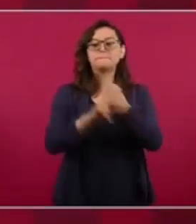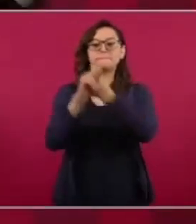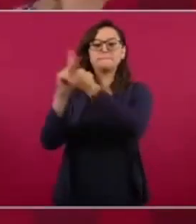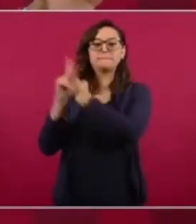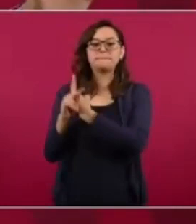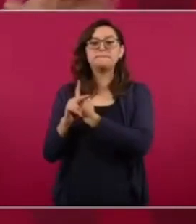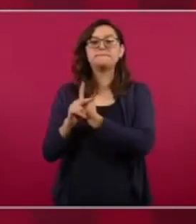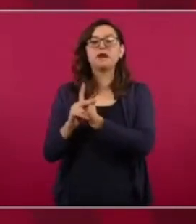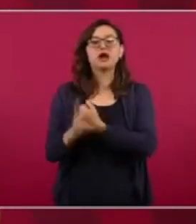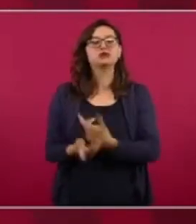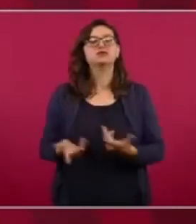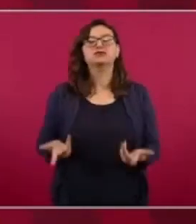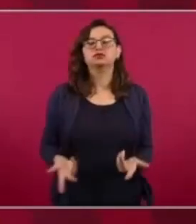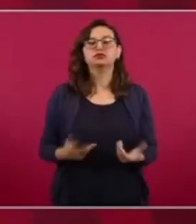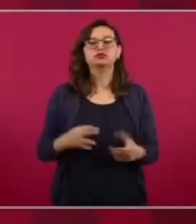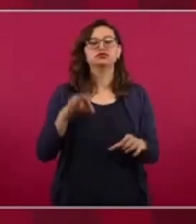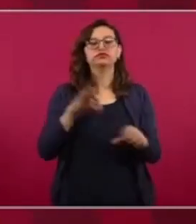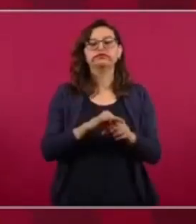todos los países